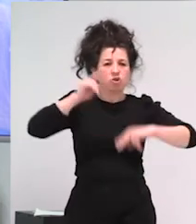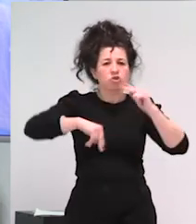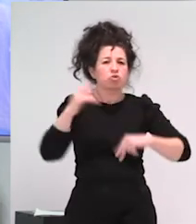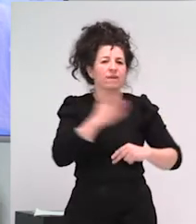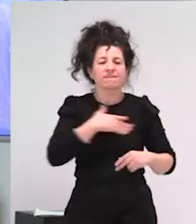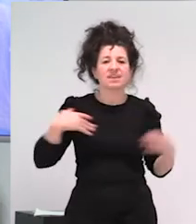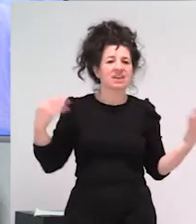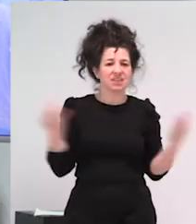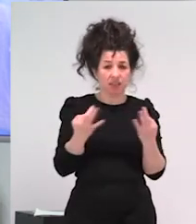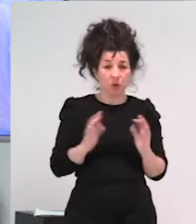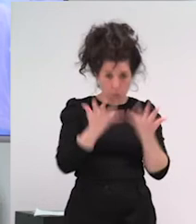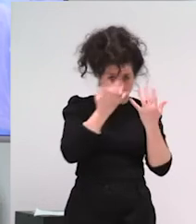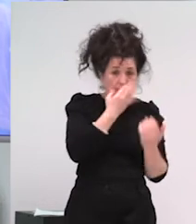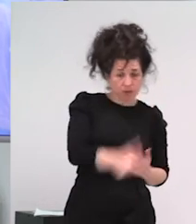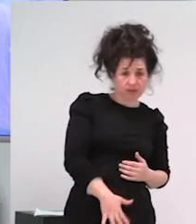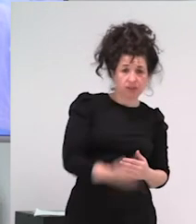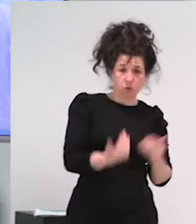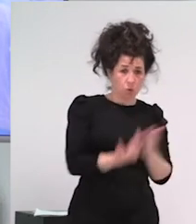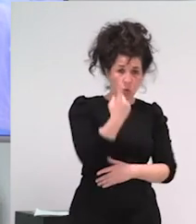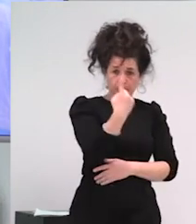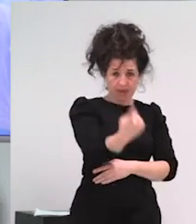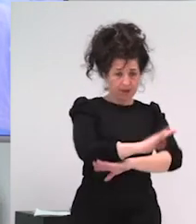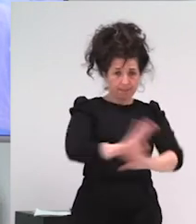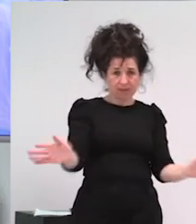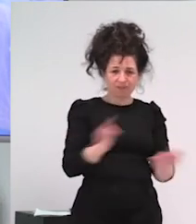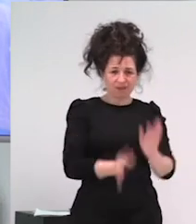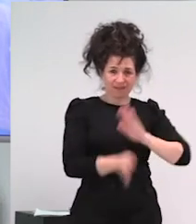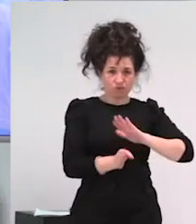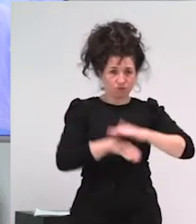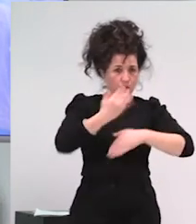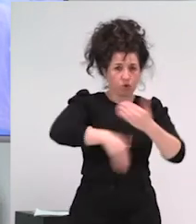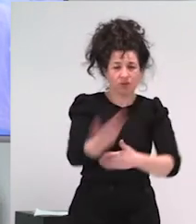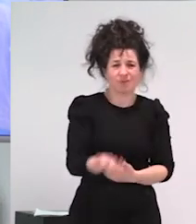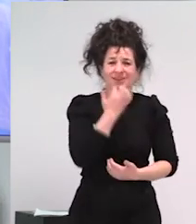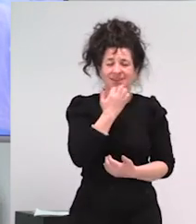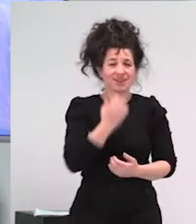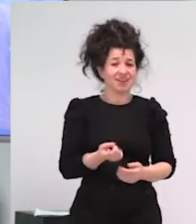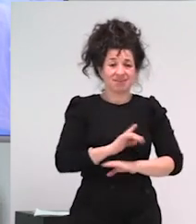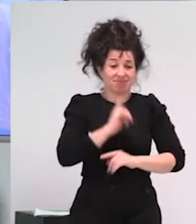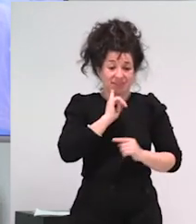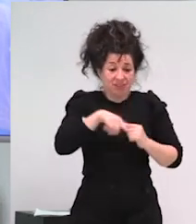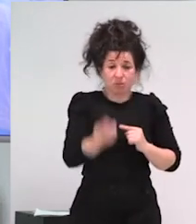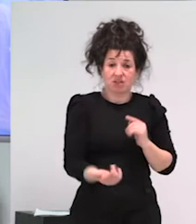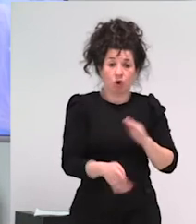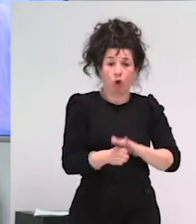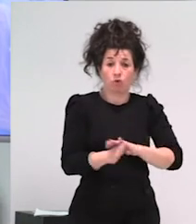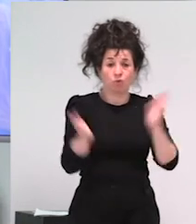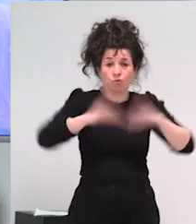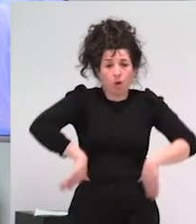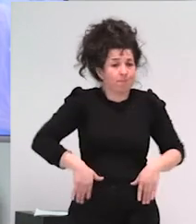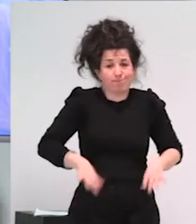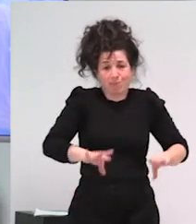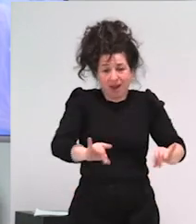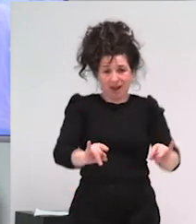sí está muy bien, es un día, pero tiene que tener una continuidad. Si no, no tiene sentido. Y eso es lo que nos lleva a